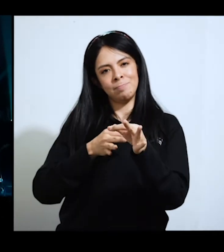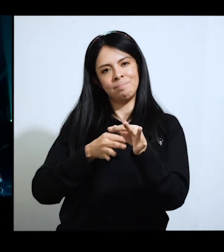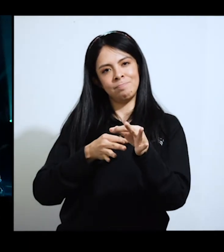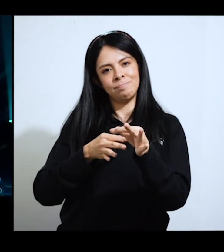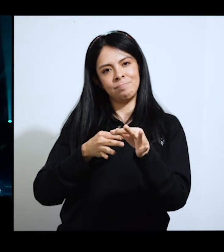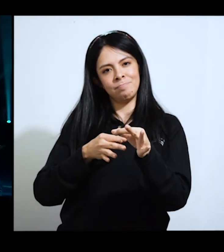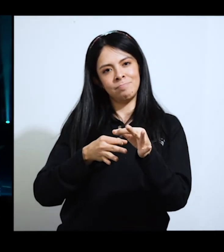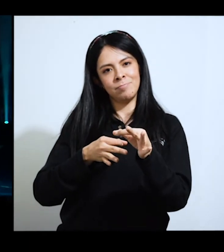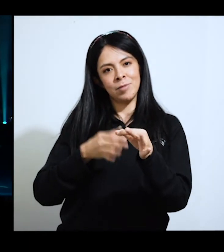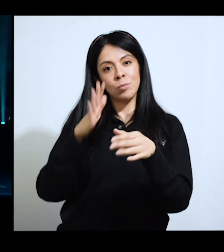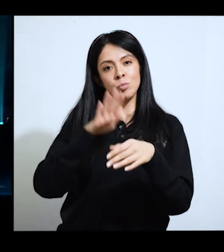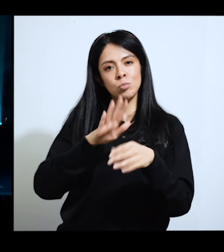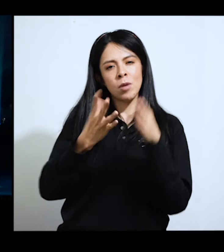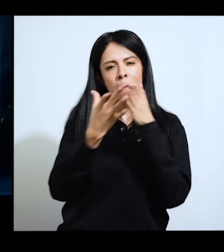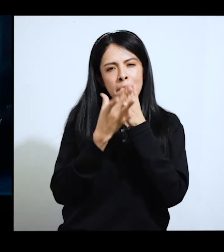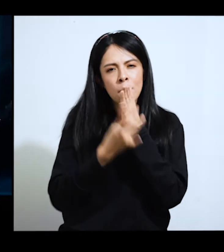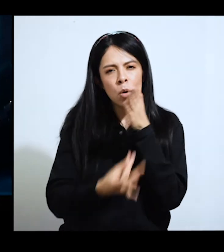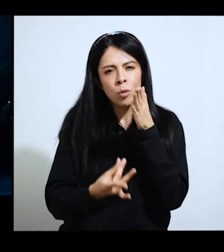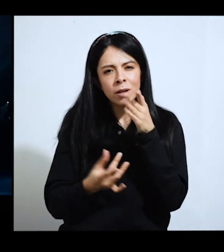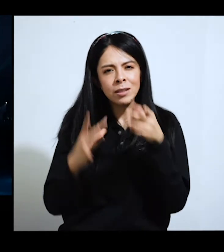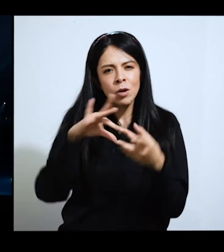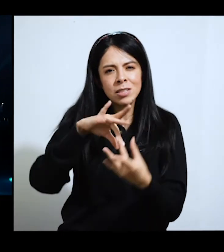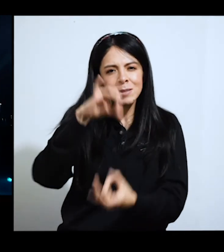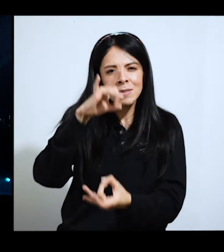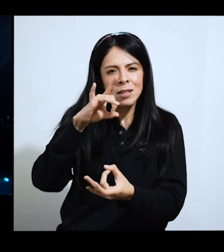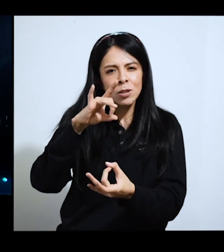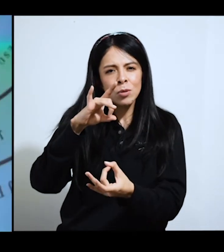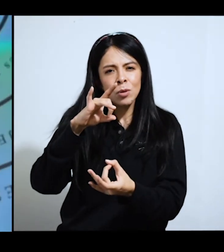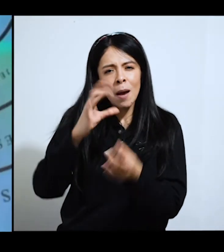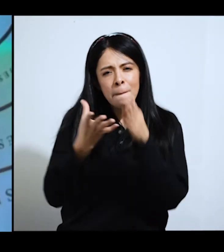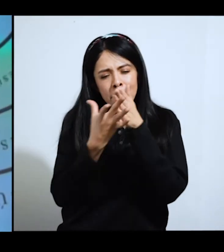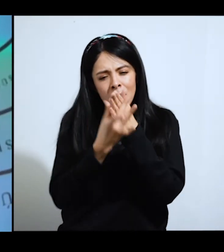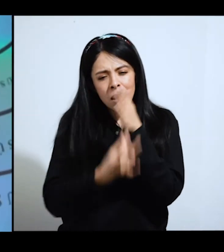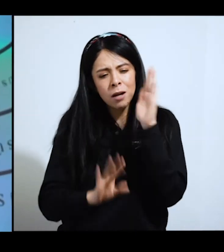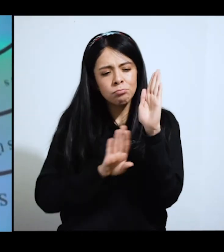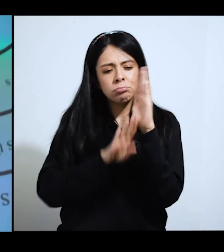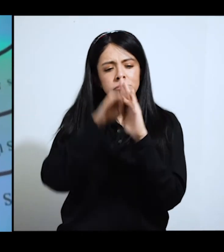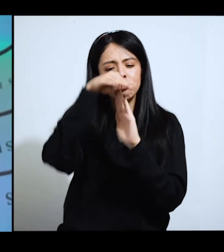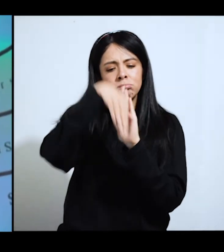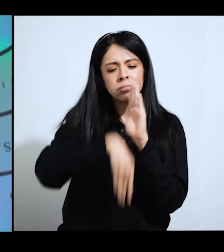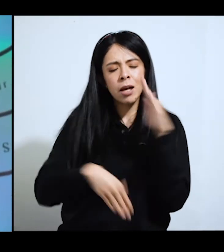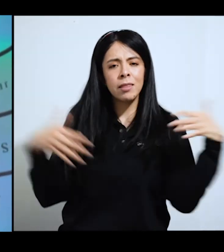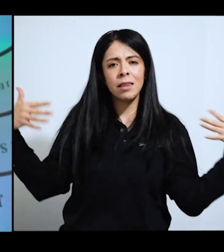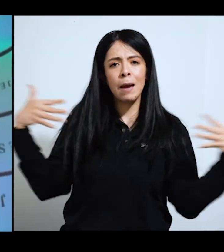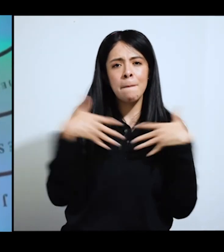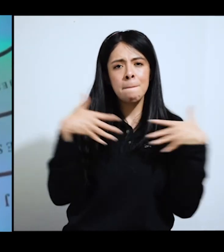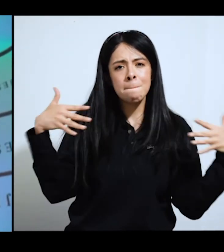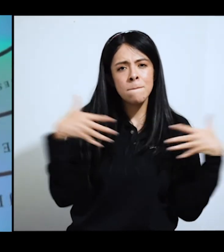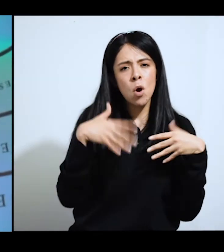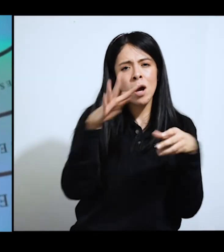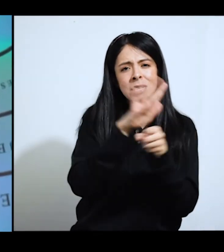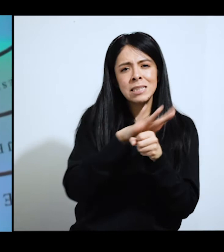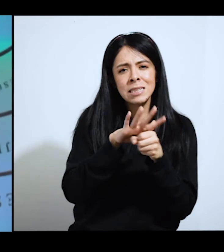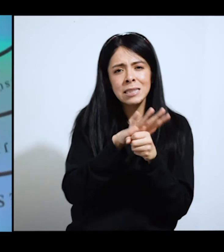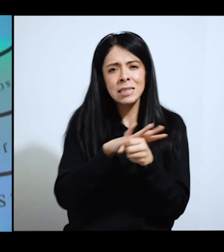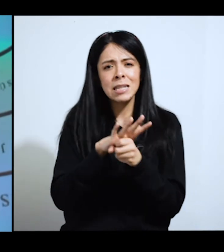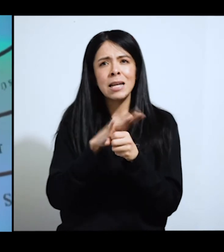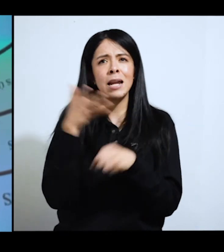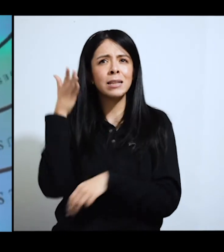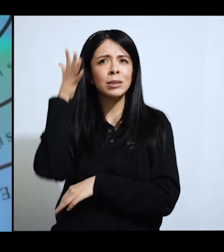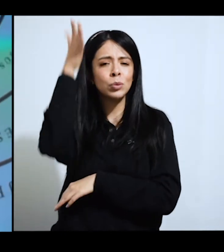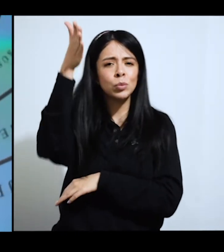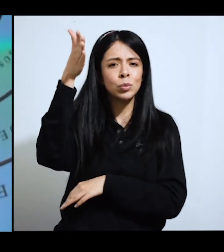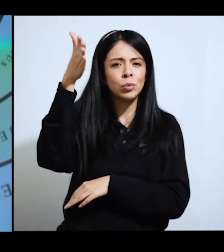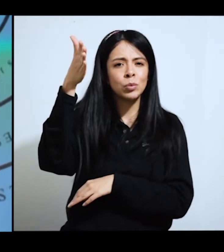todo espíritu de ruina, de pobreza, de temor con respecto al futuro se vaya. Que